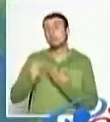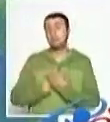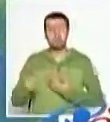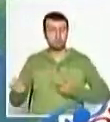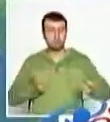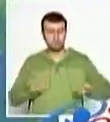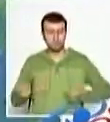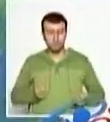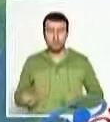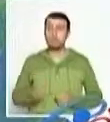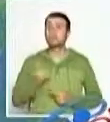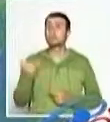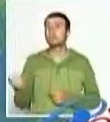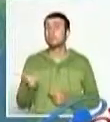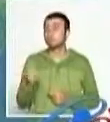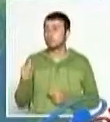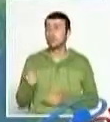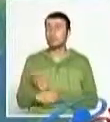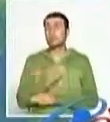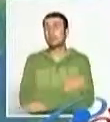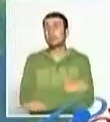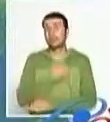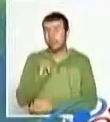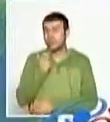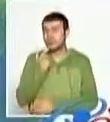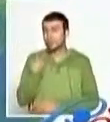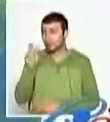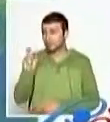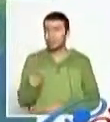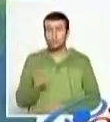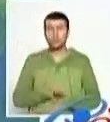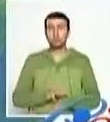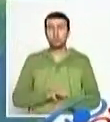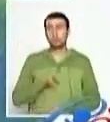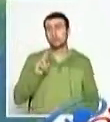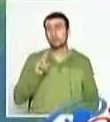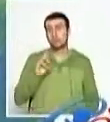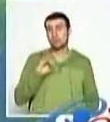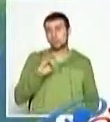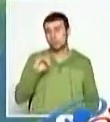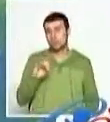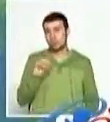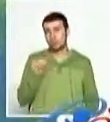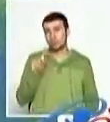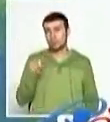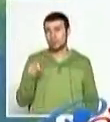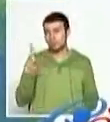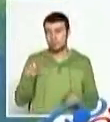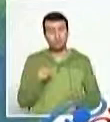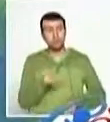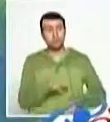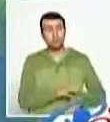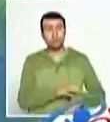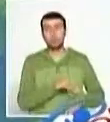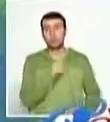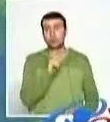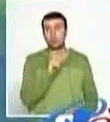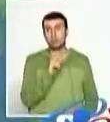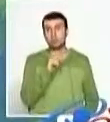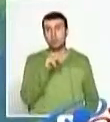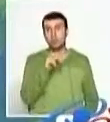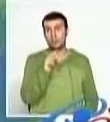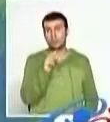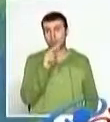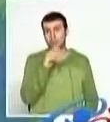de ese plan de tratamiento, como decían el doctor Rojas y el doctor José Fernando, pues hay que hacer limpieza. Limpieza implica